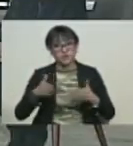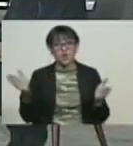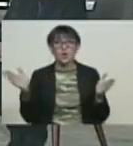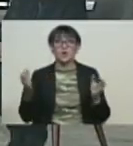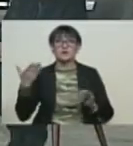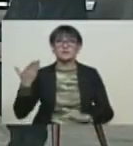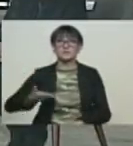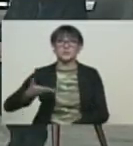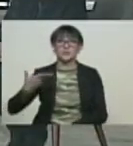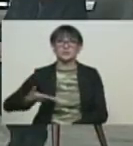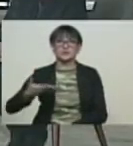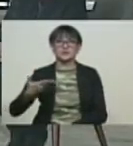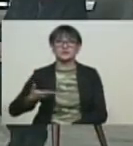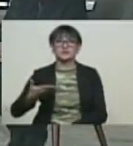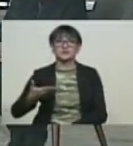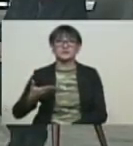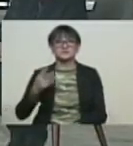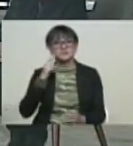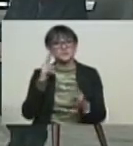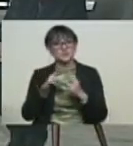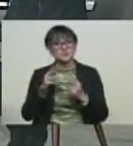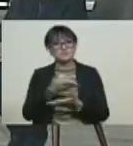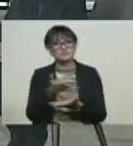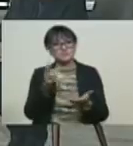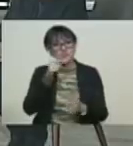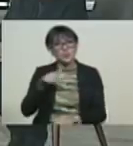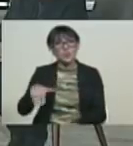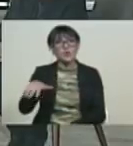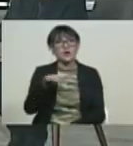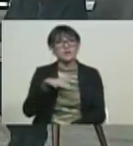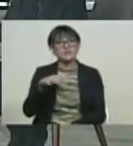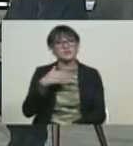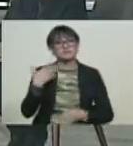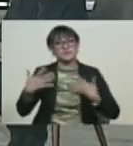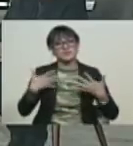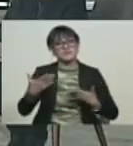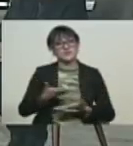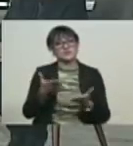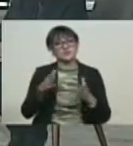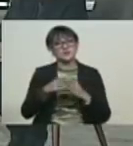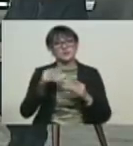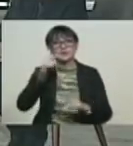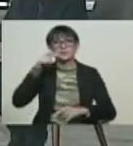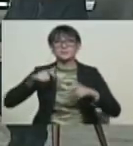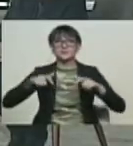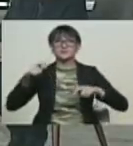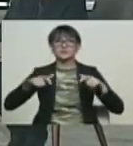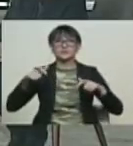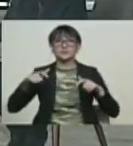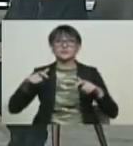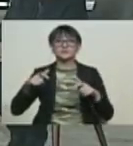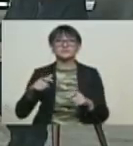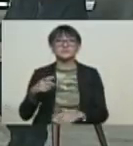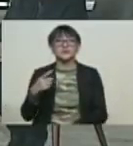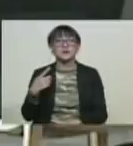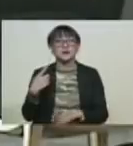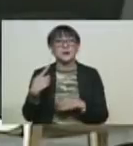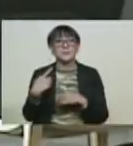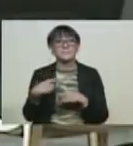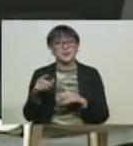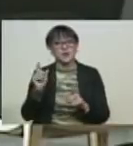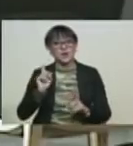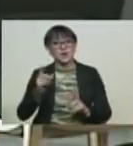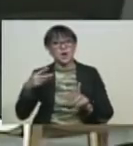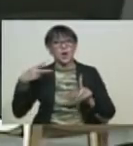espacios fundamentales para que sea conocido por nuestro pueblo, sea disfrutado por nuestro pueblo. Pero este va a ser un